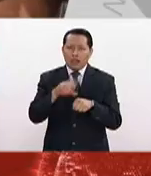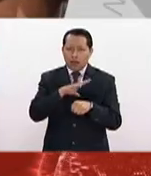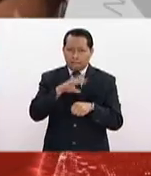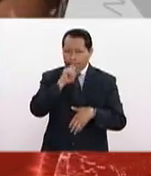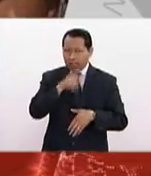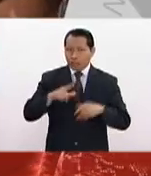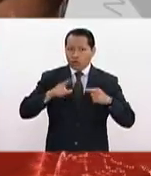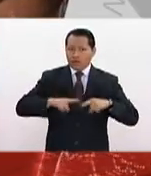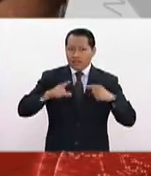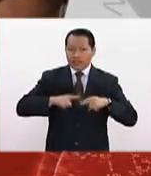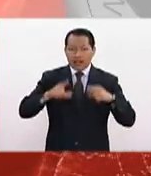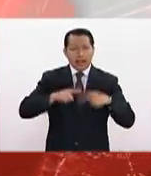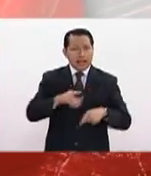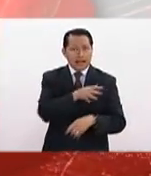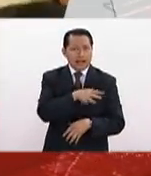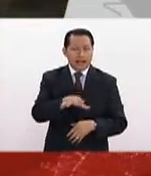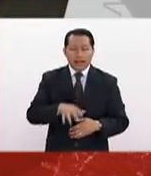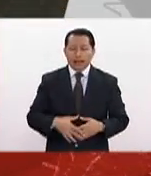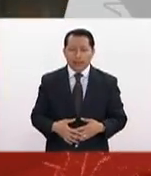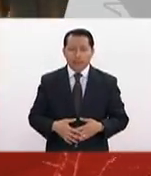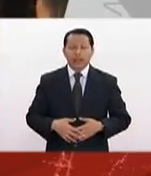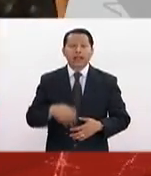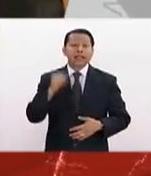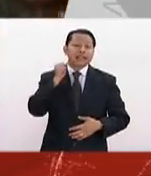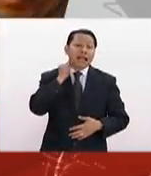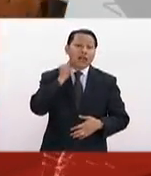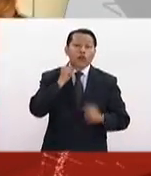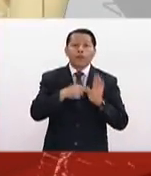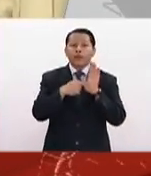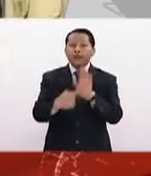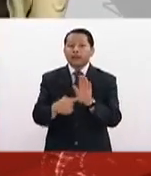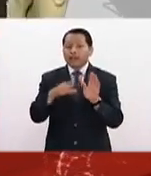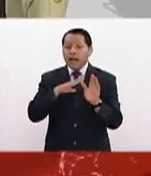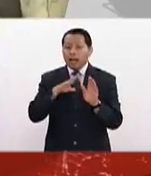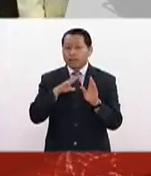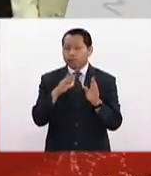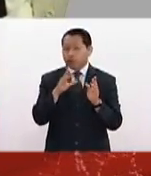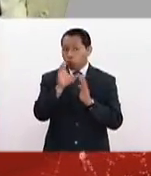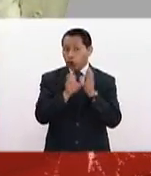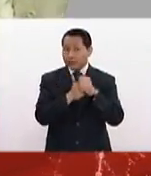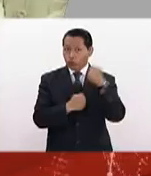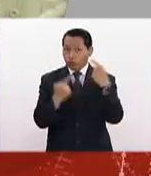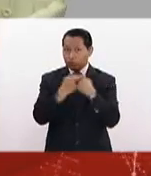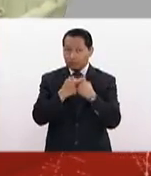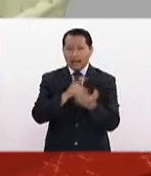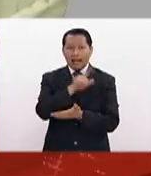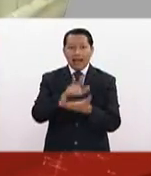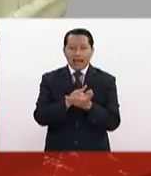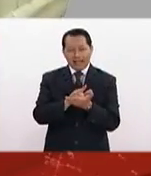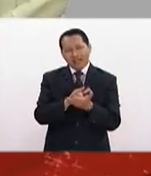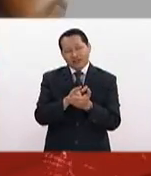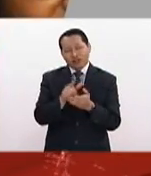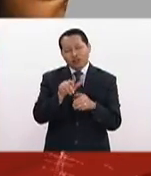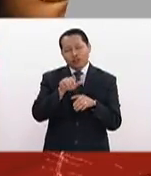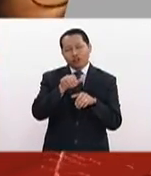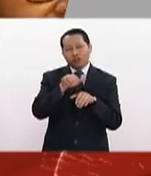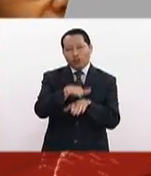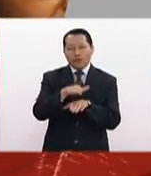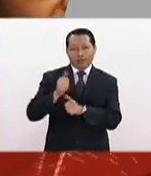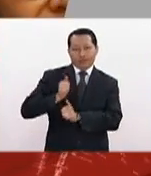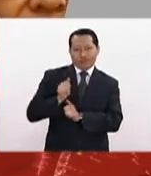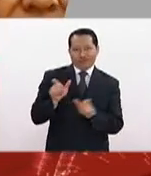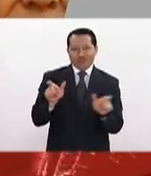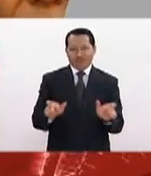por la Fiscalía General. Senadores presentan controversia constitucional contra la Ley de Seguridad Interior. Se